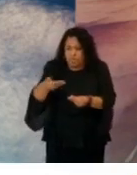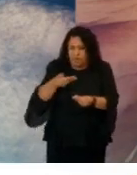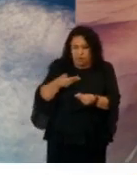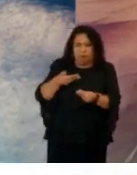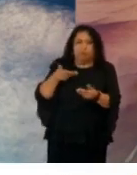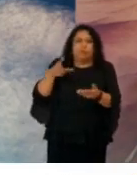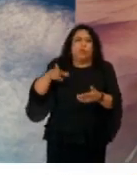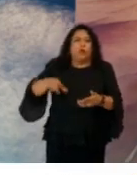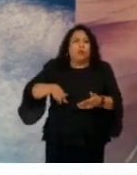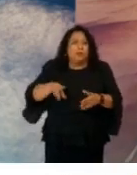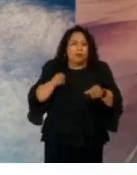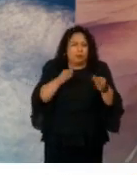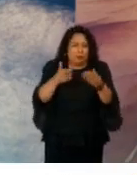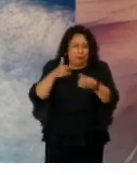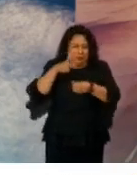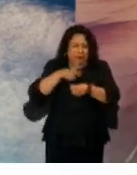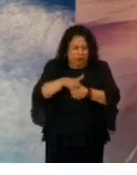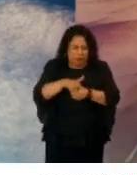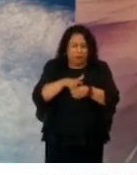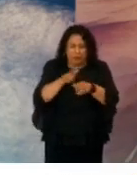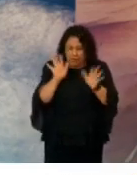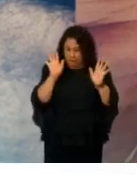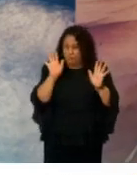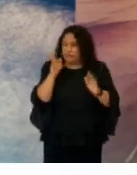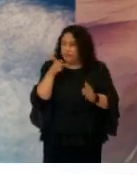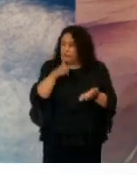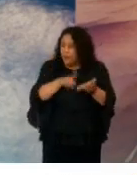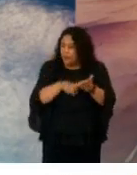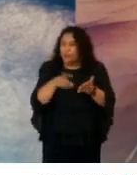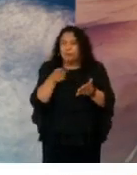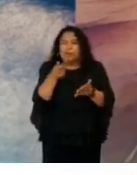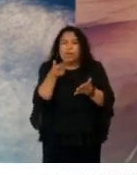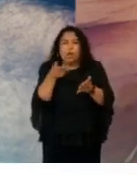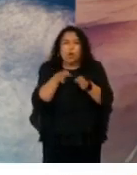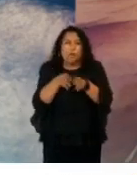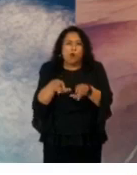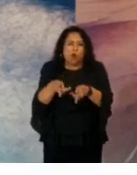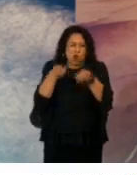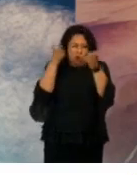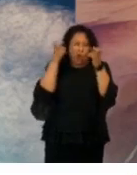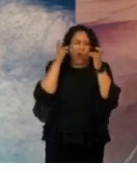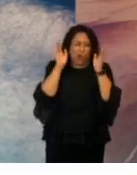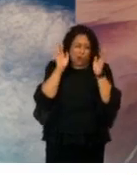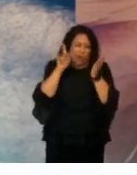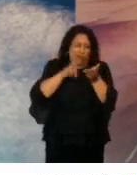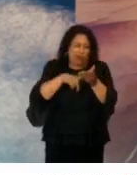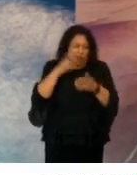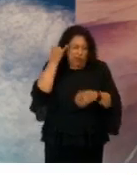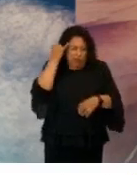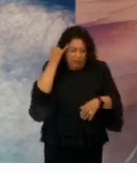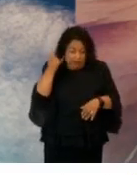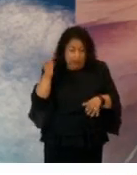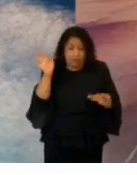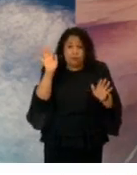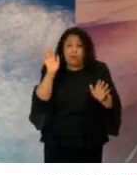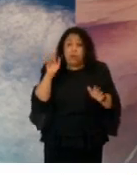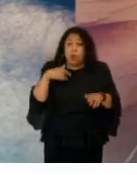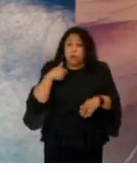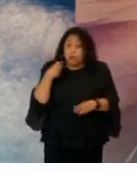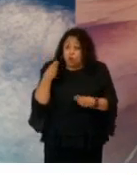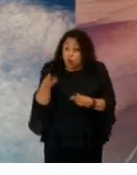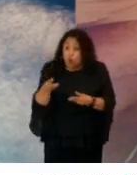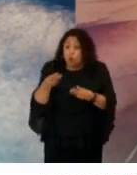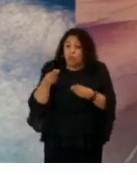son los gobiernos movimiento social. Y hay algo un poco como de robo, de hurto en esa lógica. Y cuando la oferta empieza